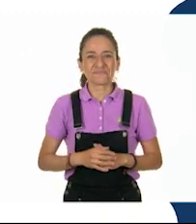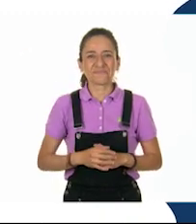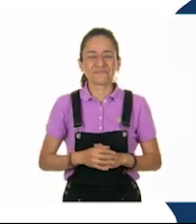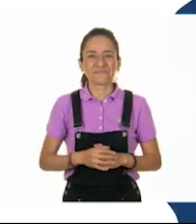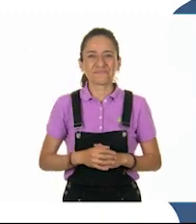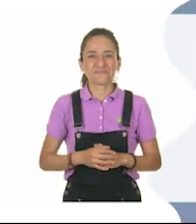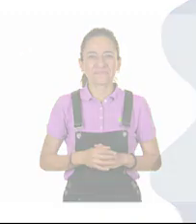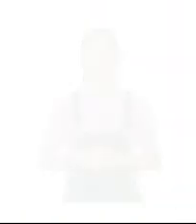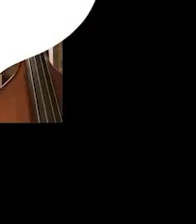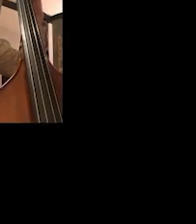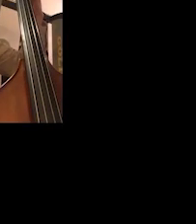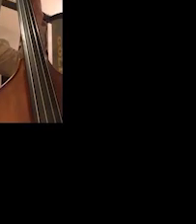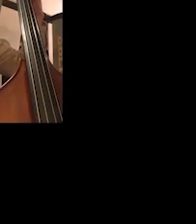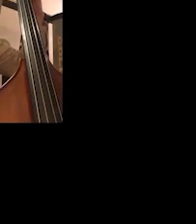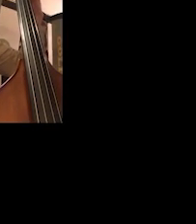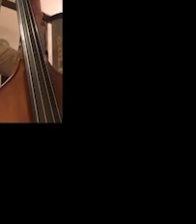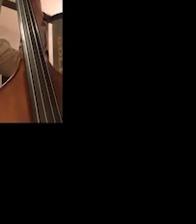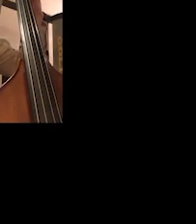aprendeencasa.cep.gov.mx.